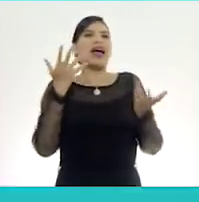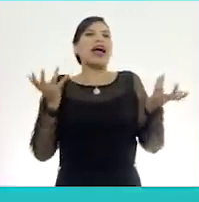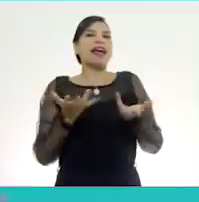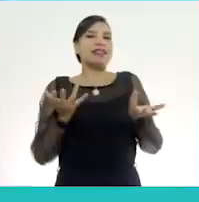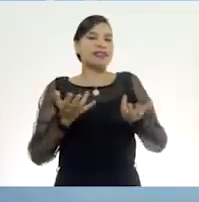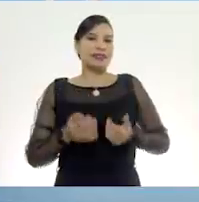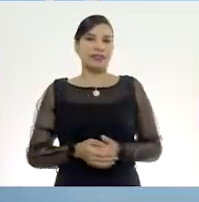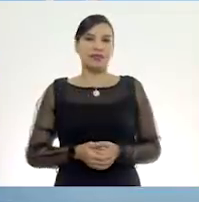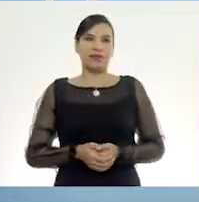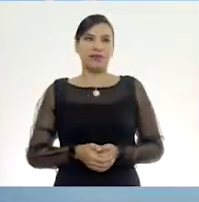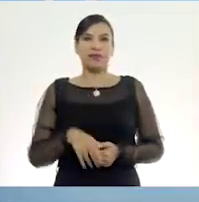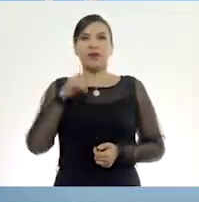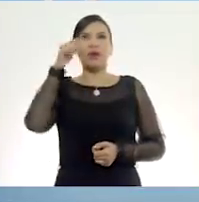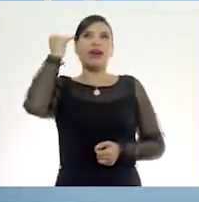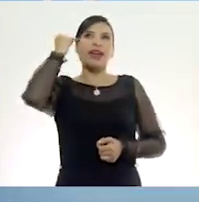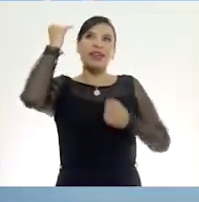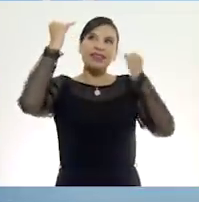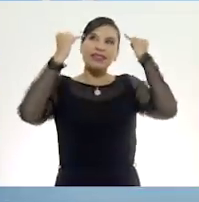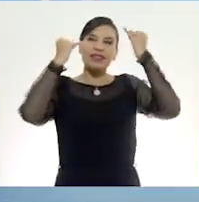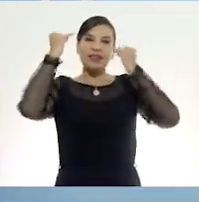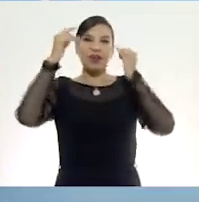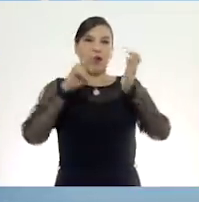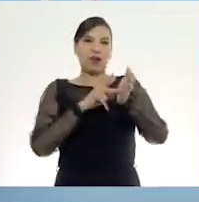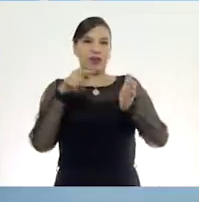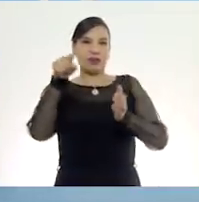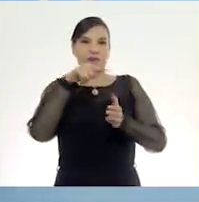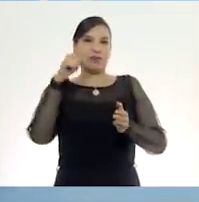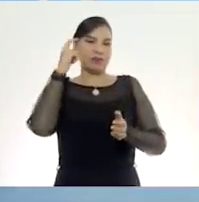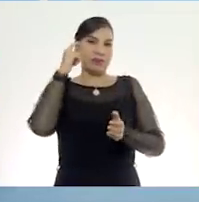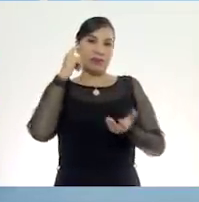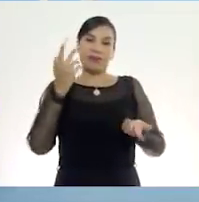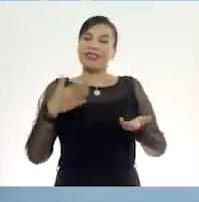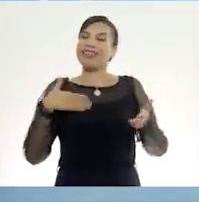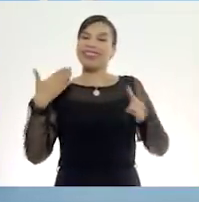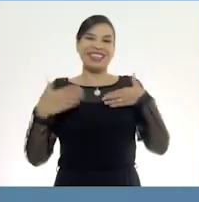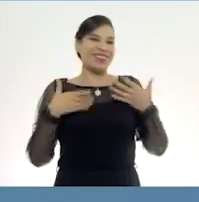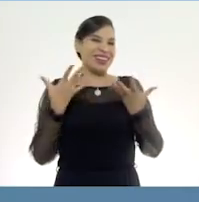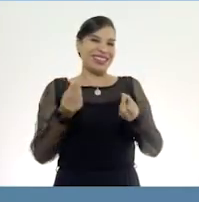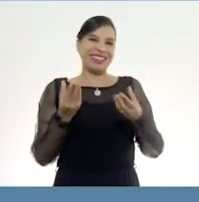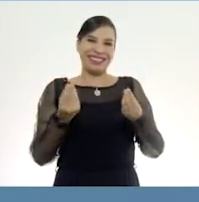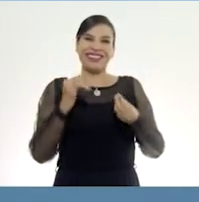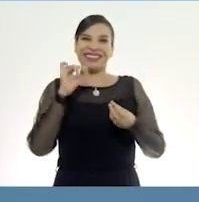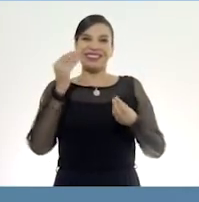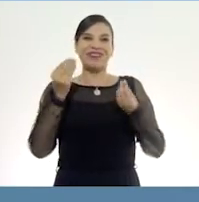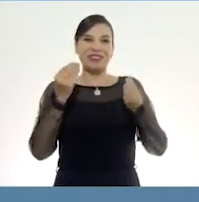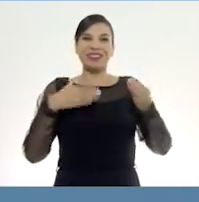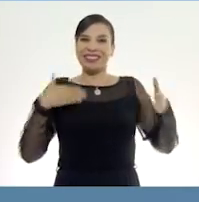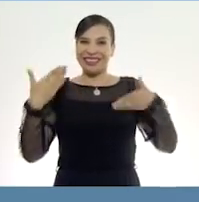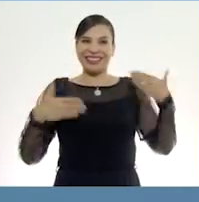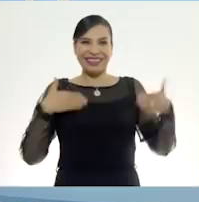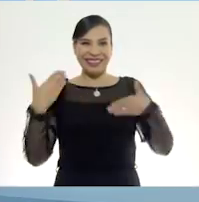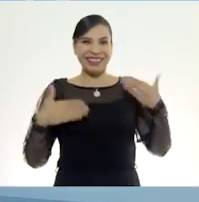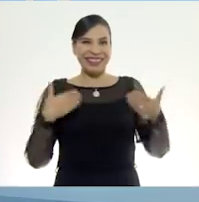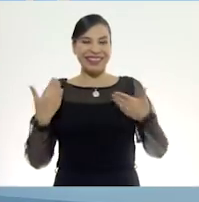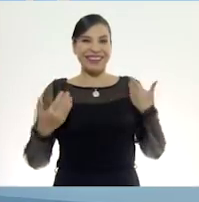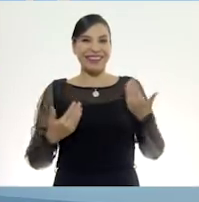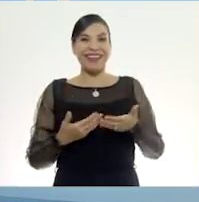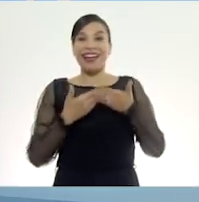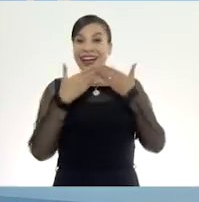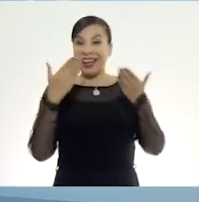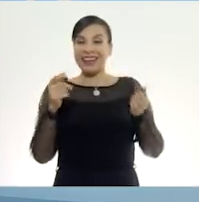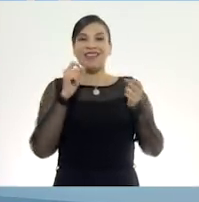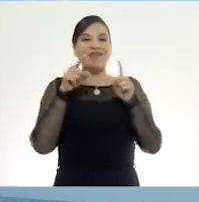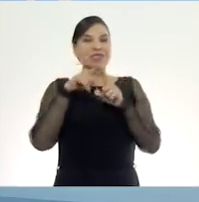hacer. Imaginación una vez más aplicada. Sí, Bueno, qué divertido. Sí, estuvo muy divertido. pues vamos a usar